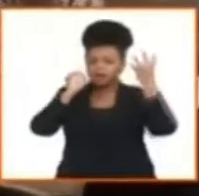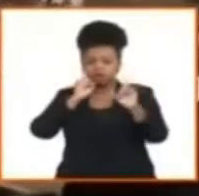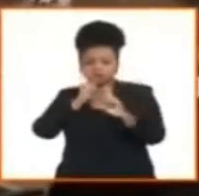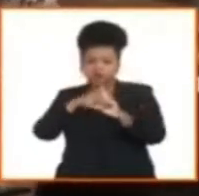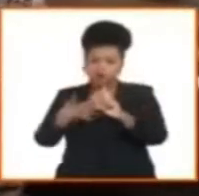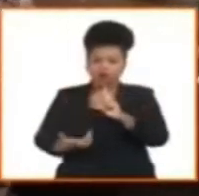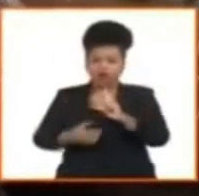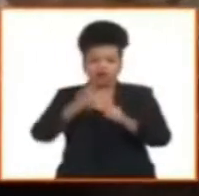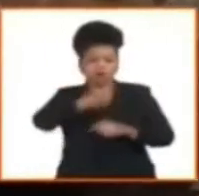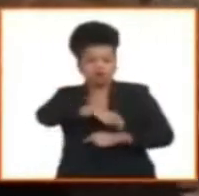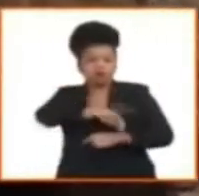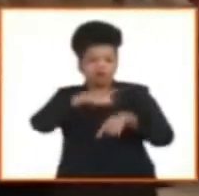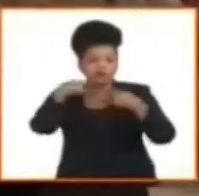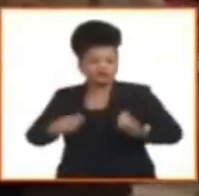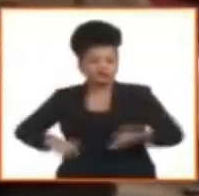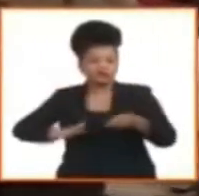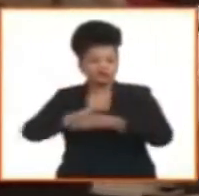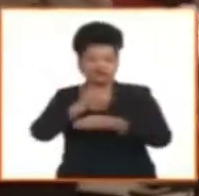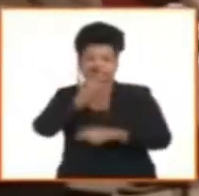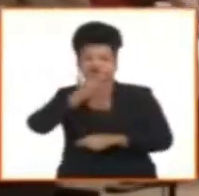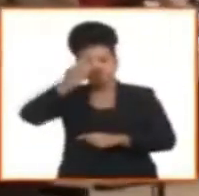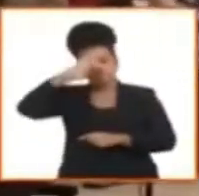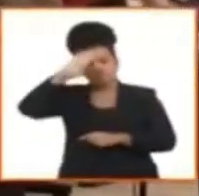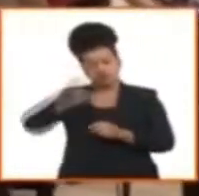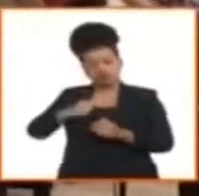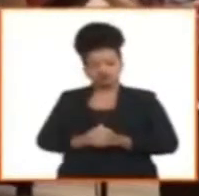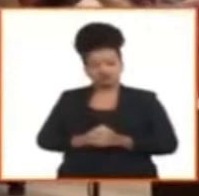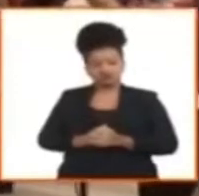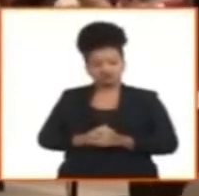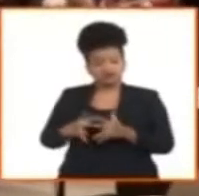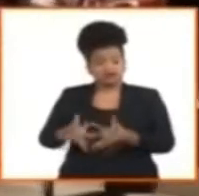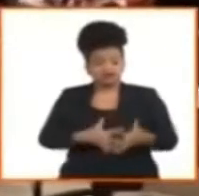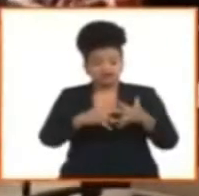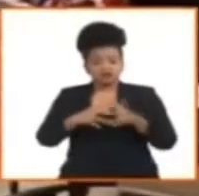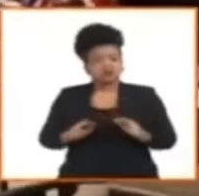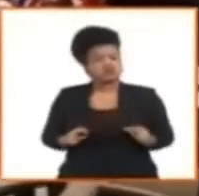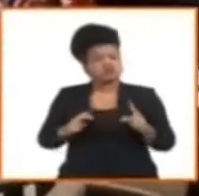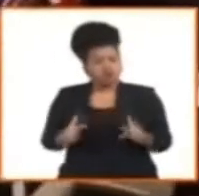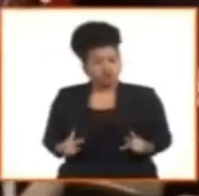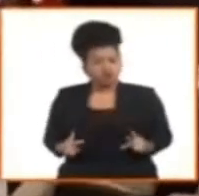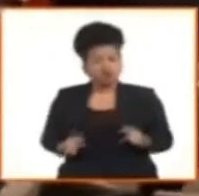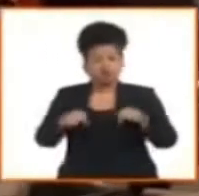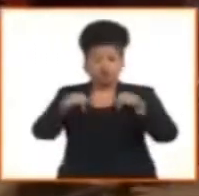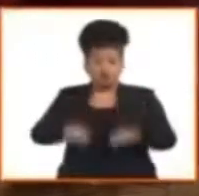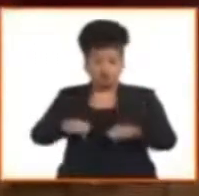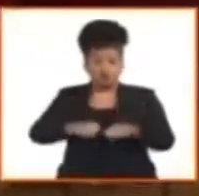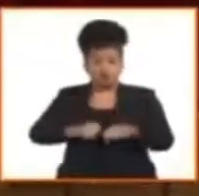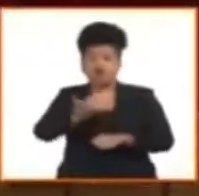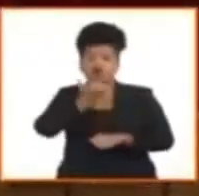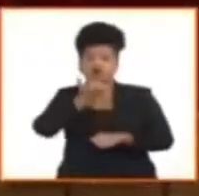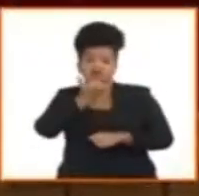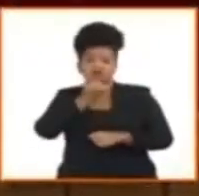fines políticos contra Cuba. Se conjugan otra vez ahora los factores que estimulan y condicionan la inmigración